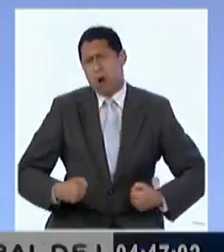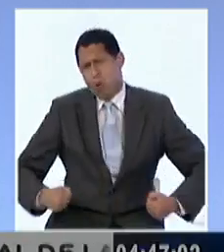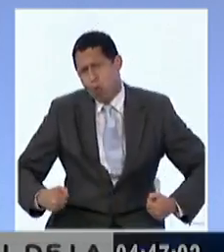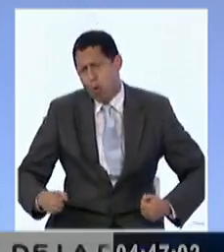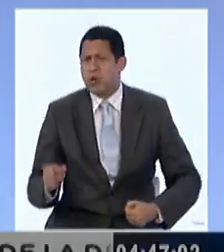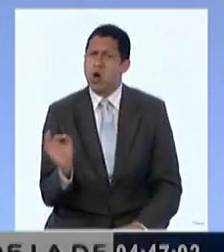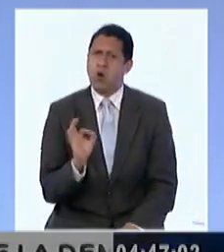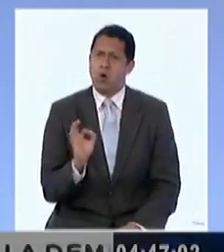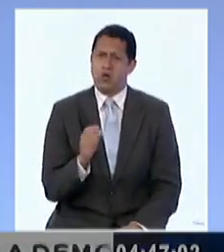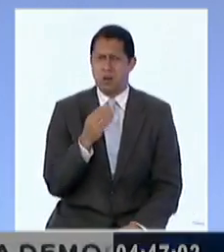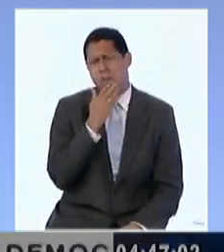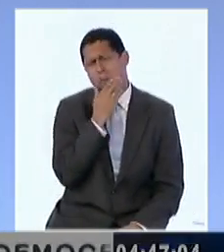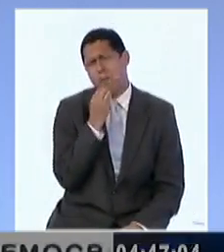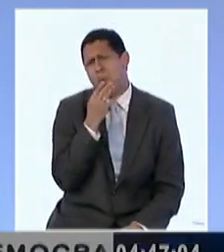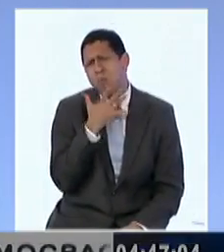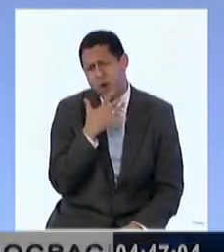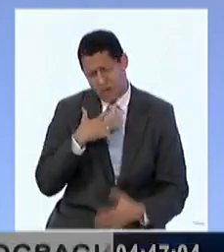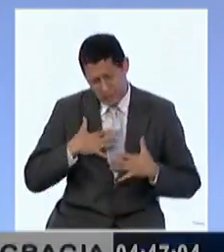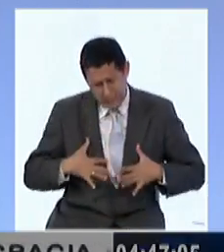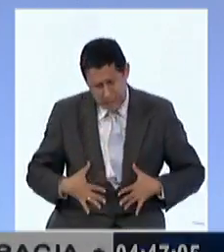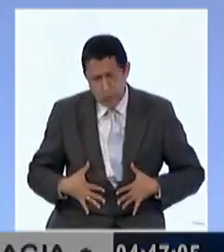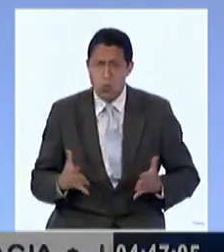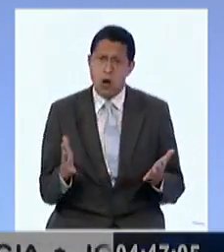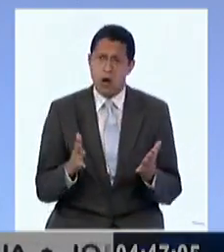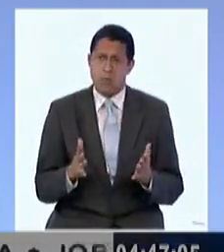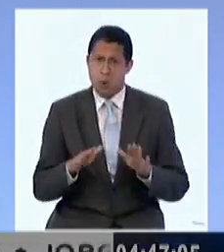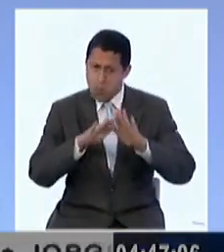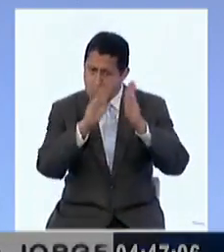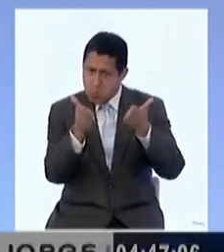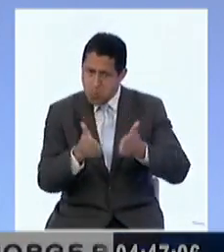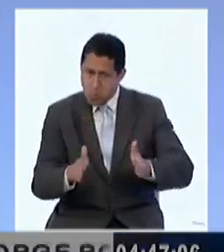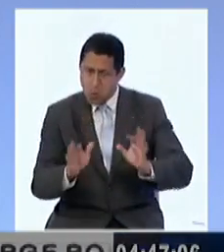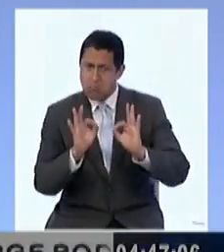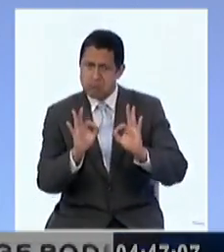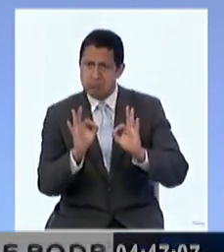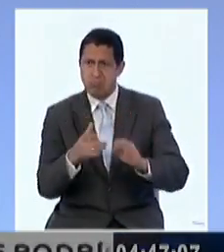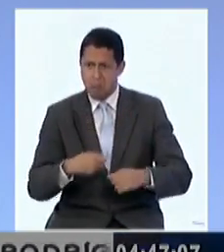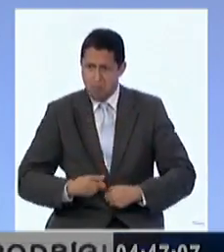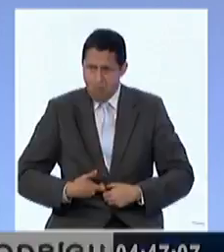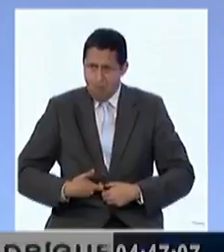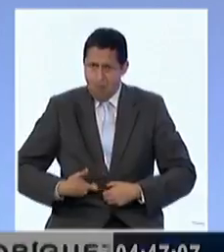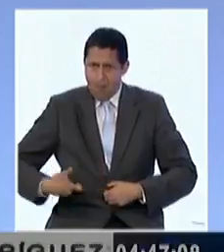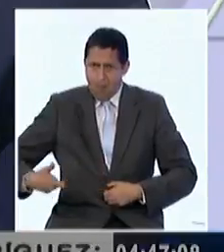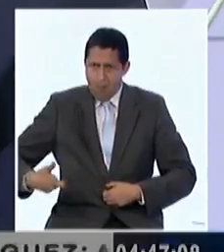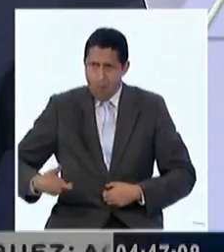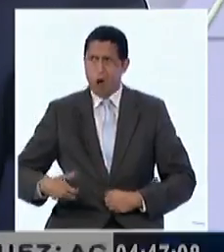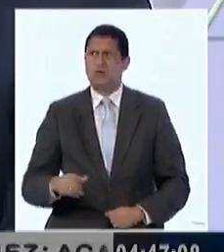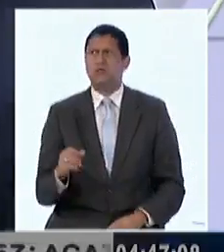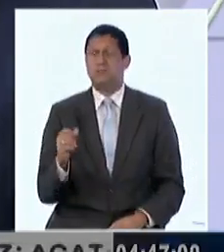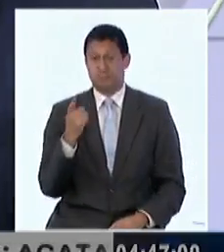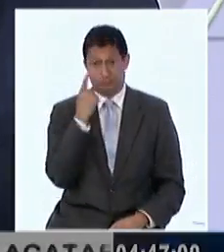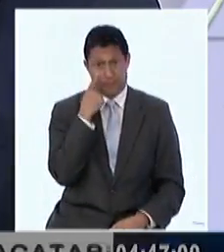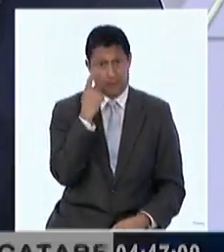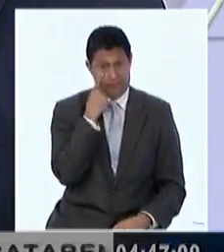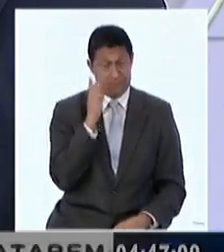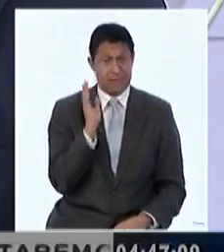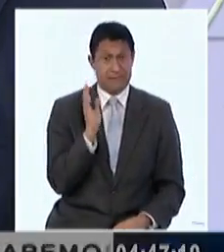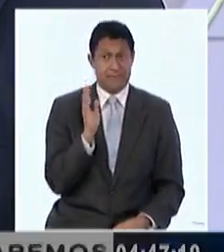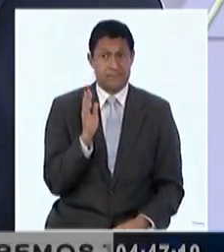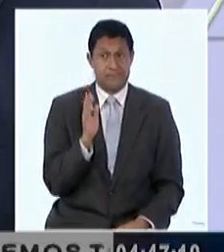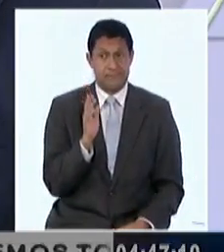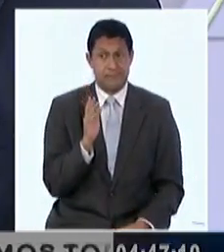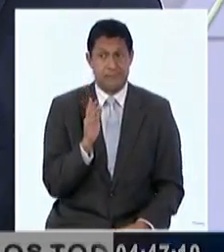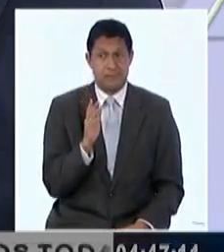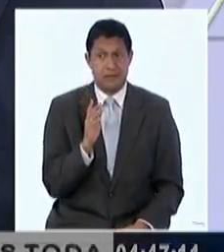quieren mejorar su aspecto físico, someterse a las lipos. Fíjate,